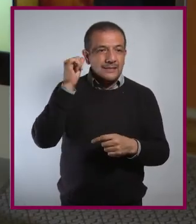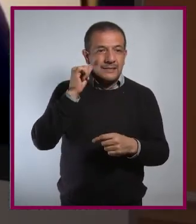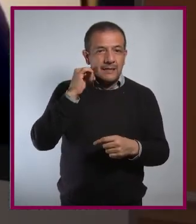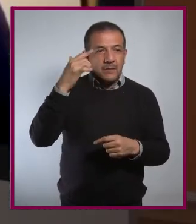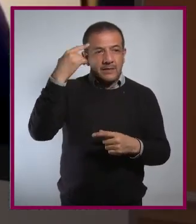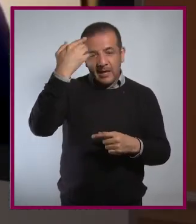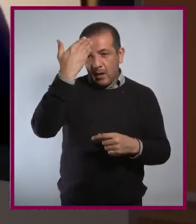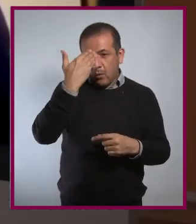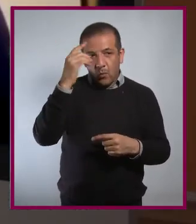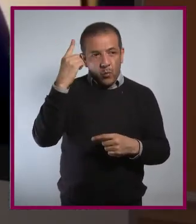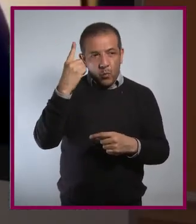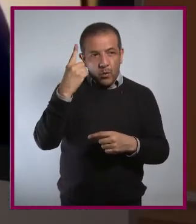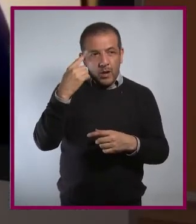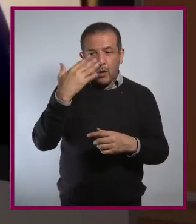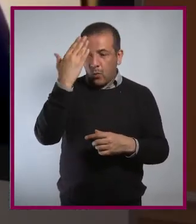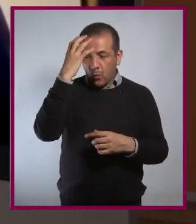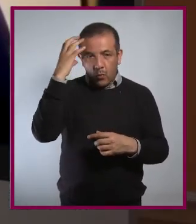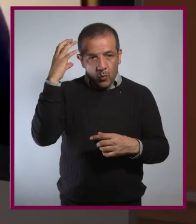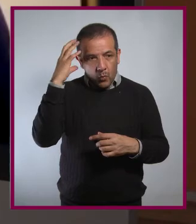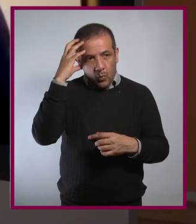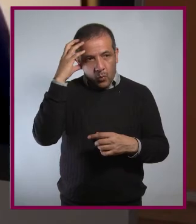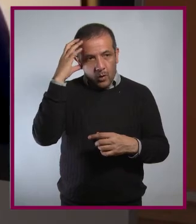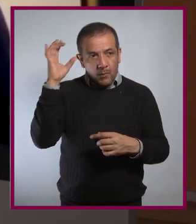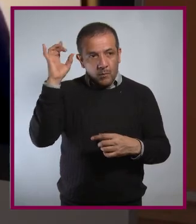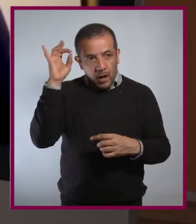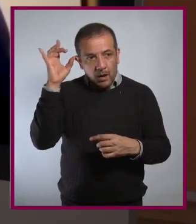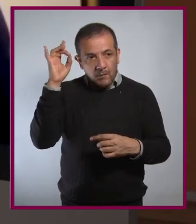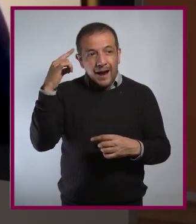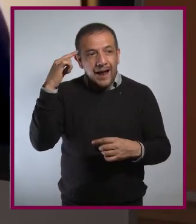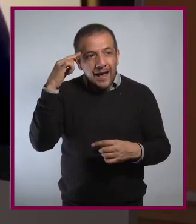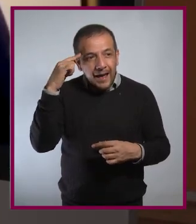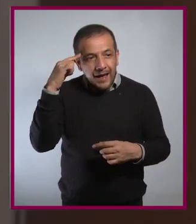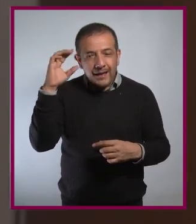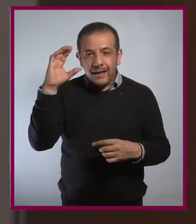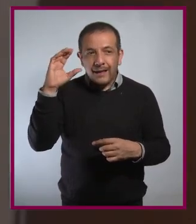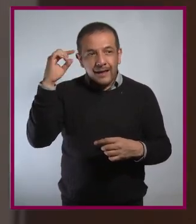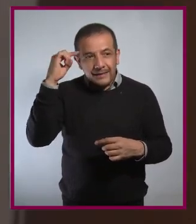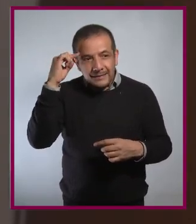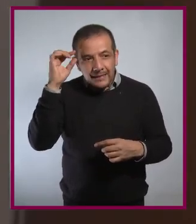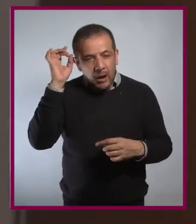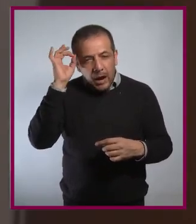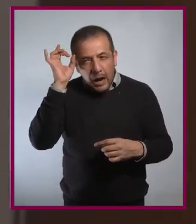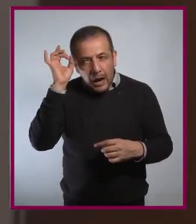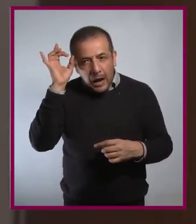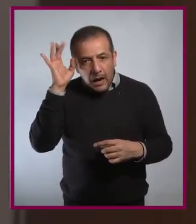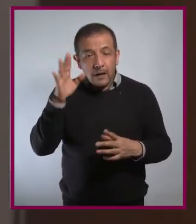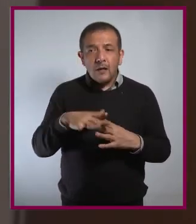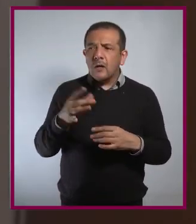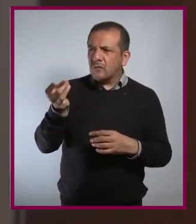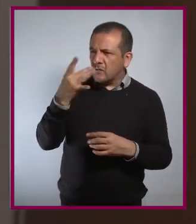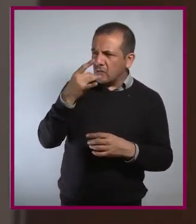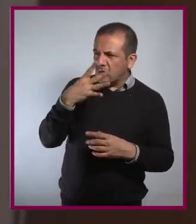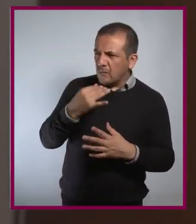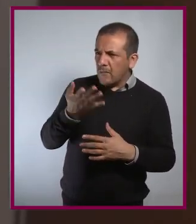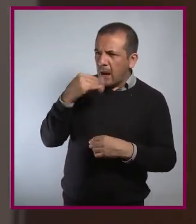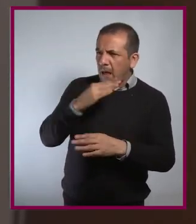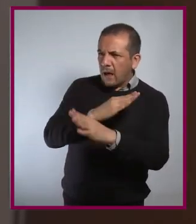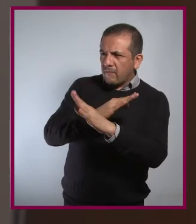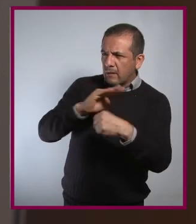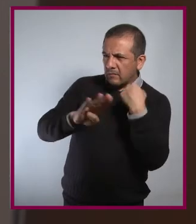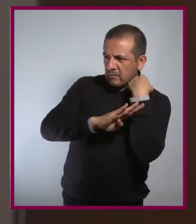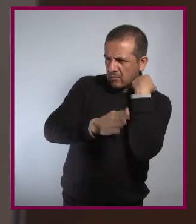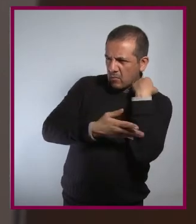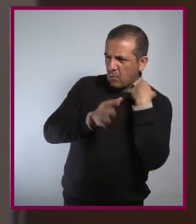unilateral y a veces es una sensación pulsátil que está en la sien. Doctora, ¿el uso de píldoras anticonceptivas podría